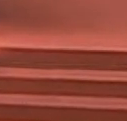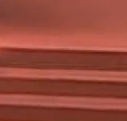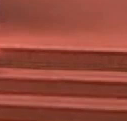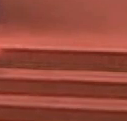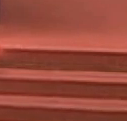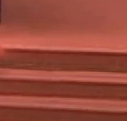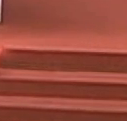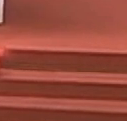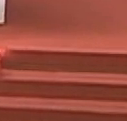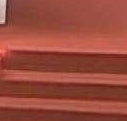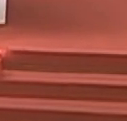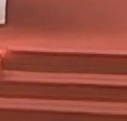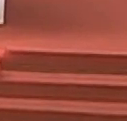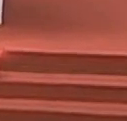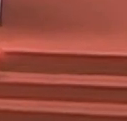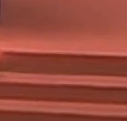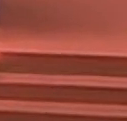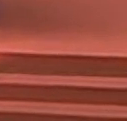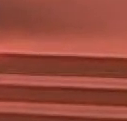De pie,